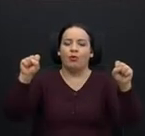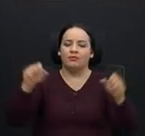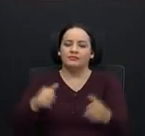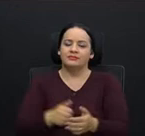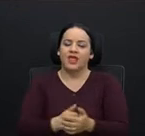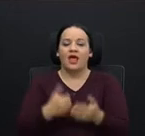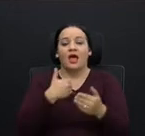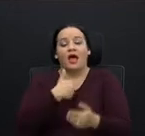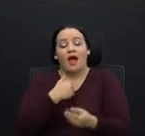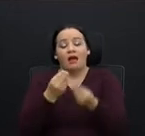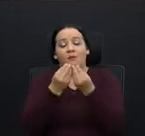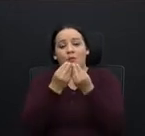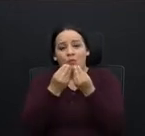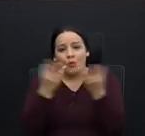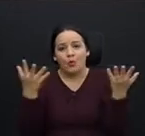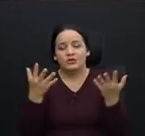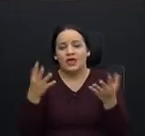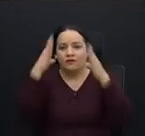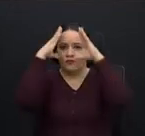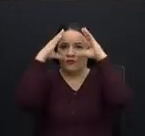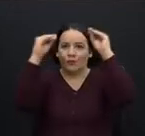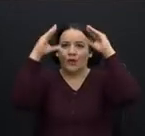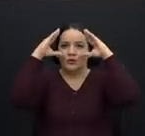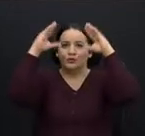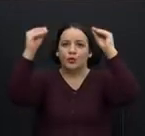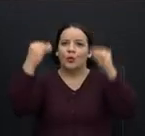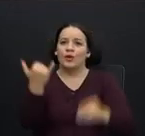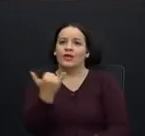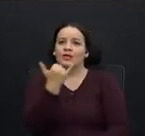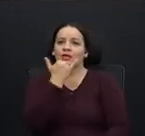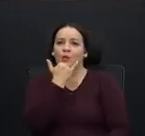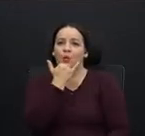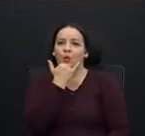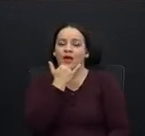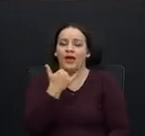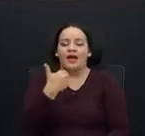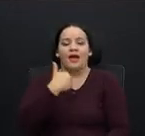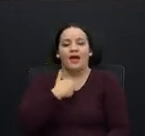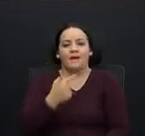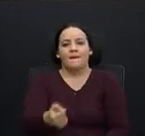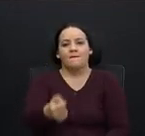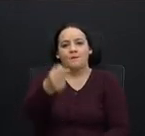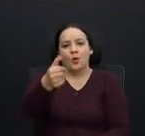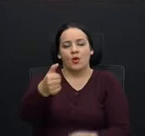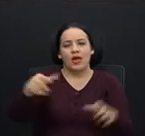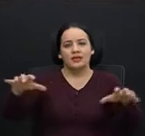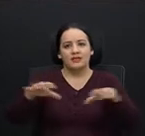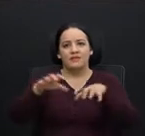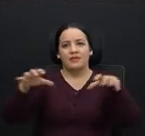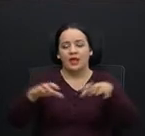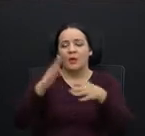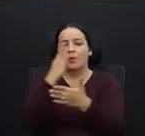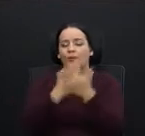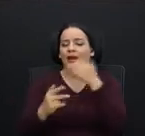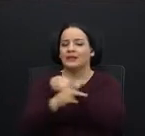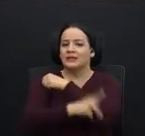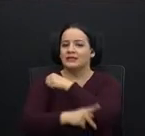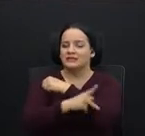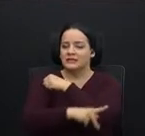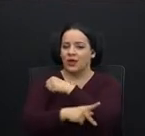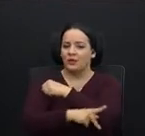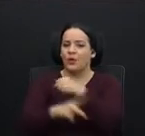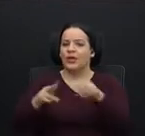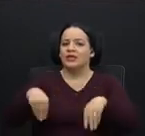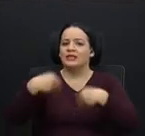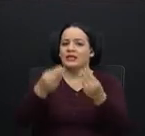Hay muchísima información equivocada, hay poca actividad por parte del Estado de generar riqueza,